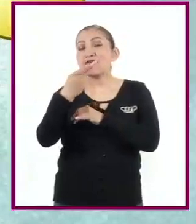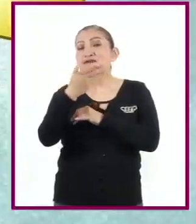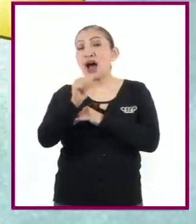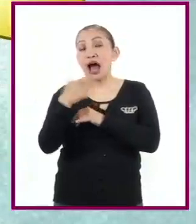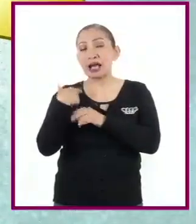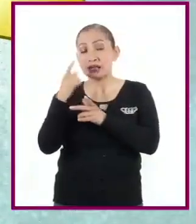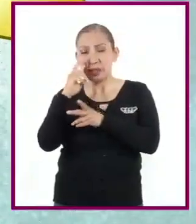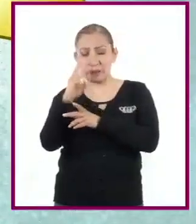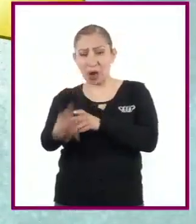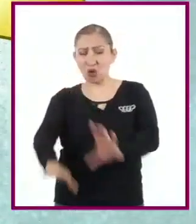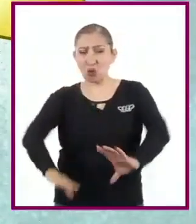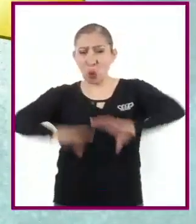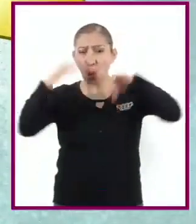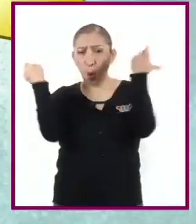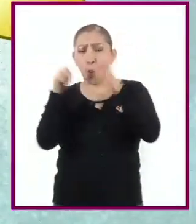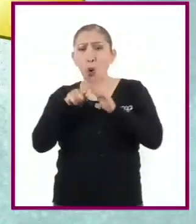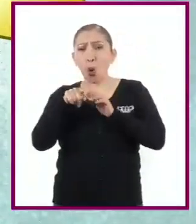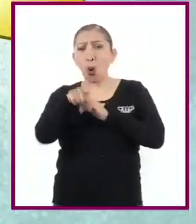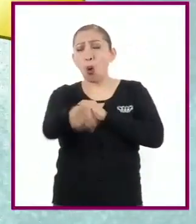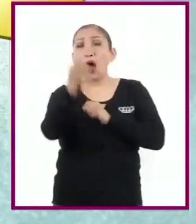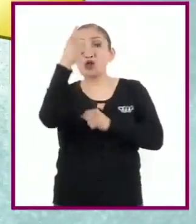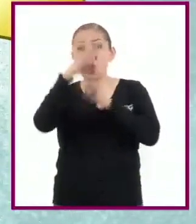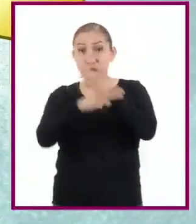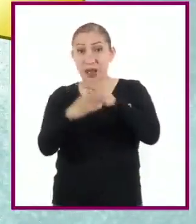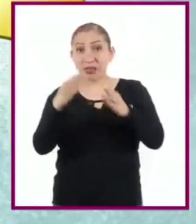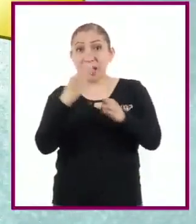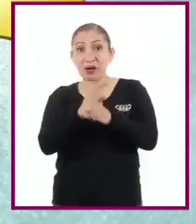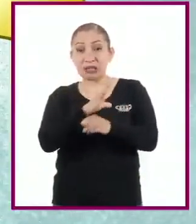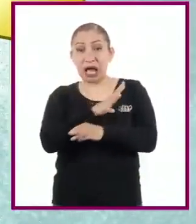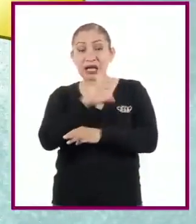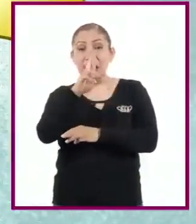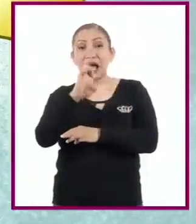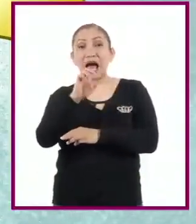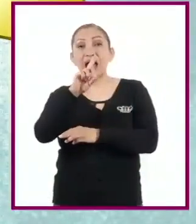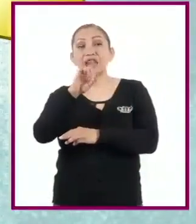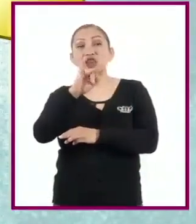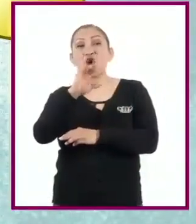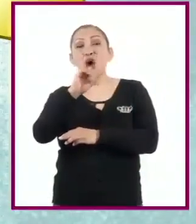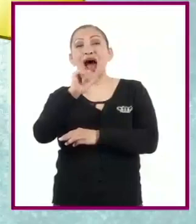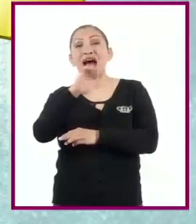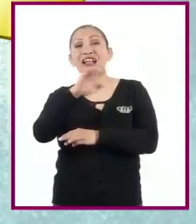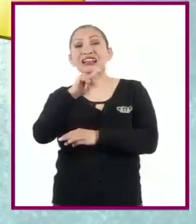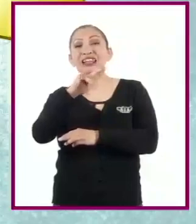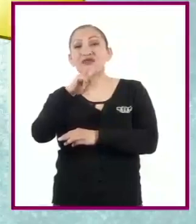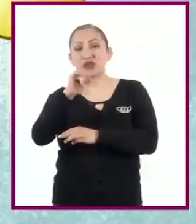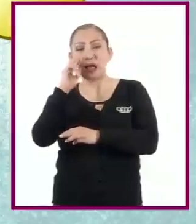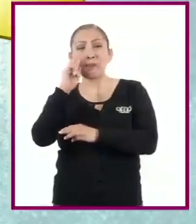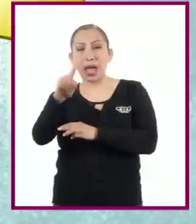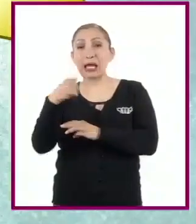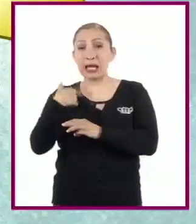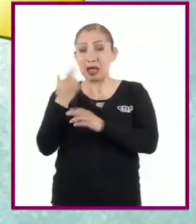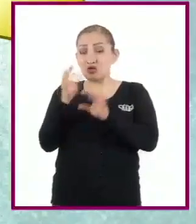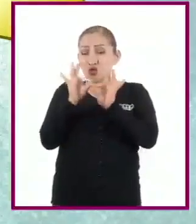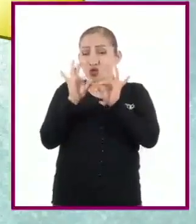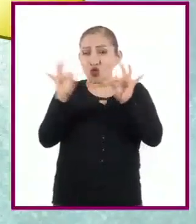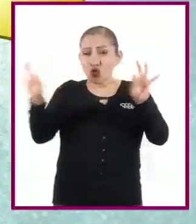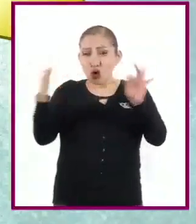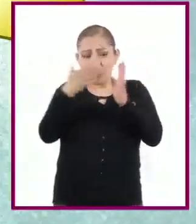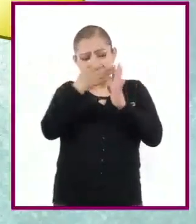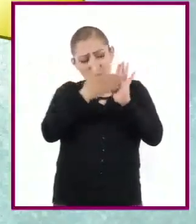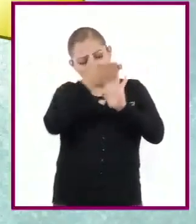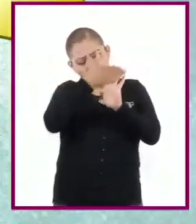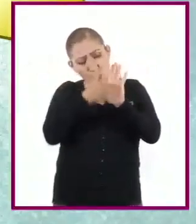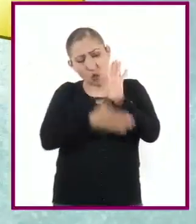eran emitidas a gran velocidad por ciertos materiales radioactivos. Este investigador bombardeó delgadas laminillas de